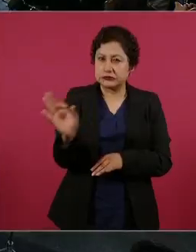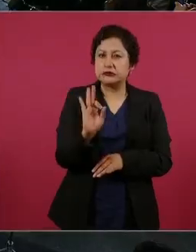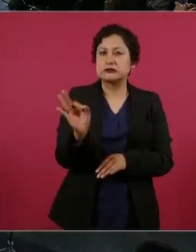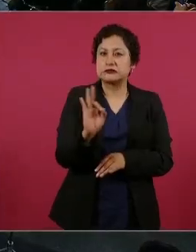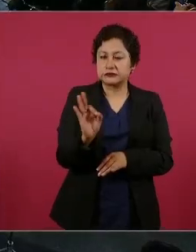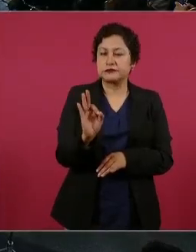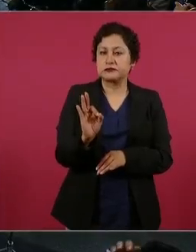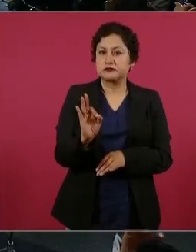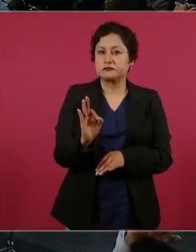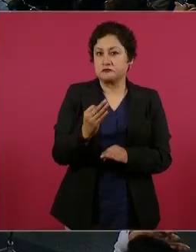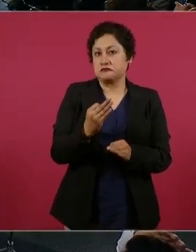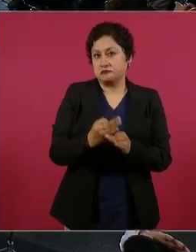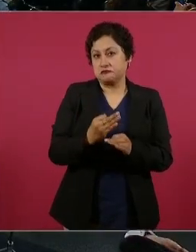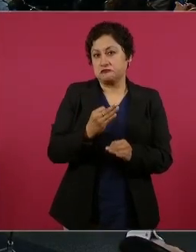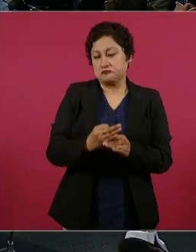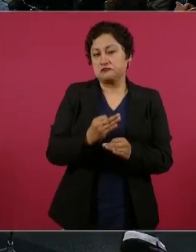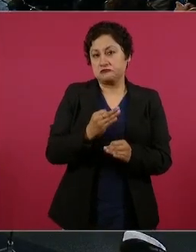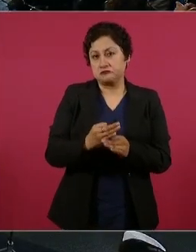2 billones